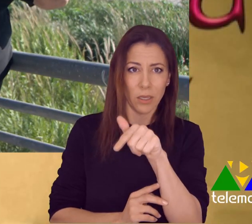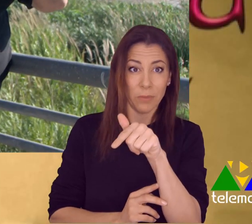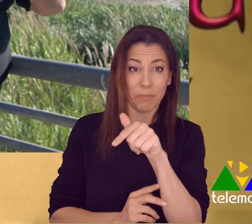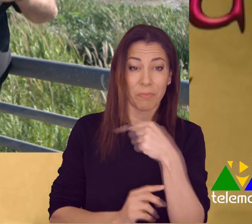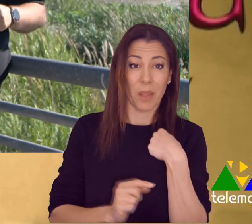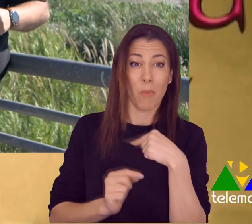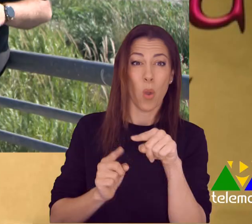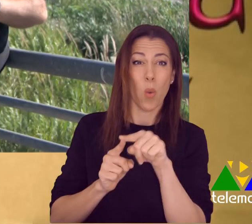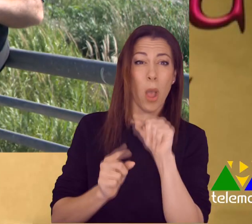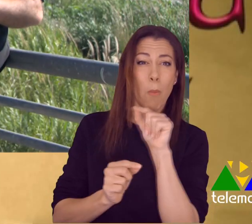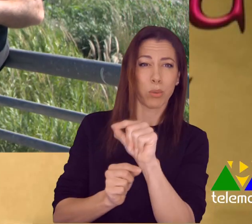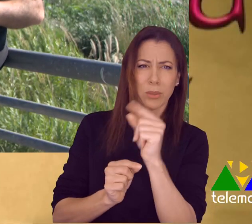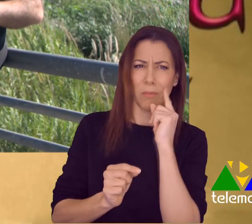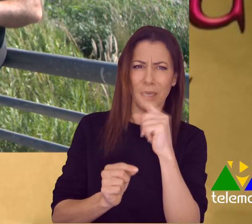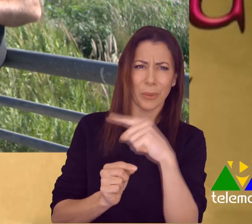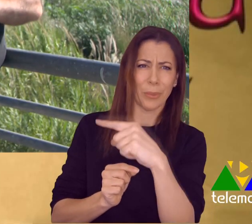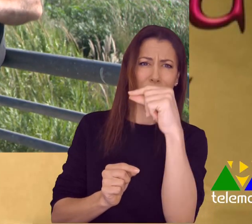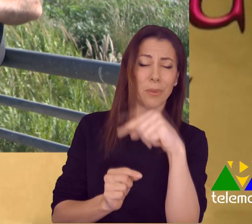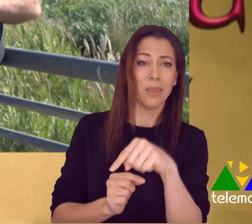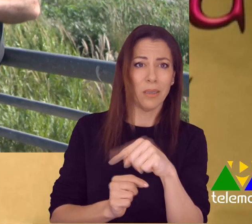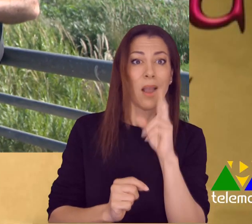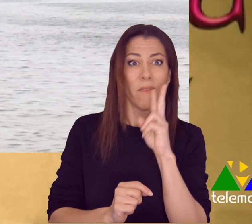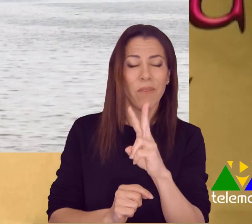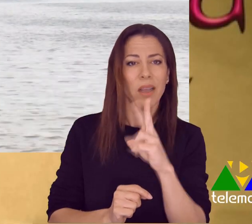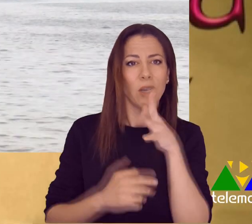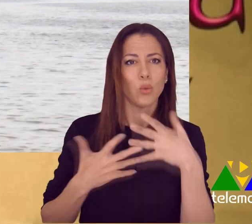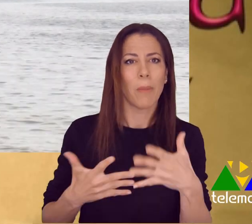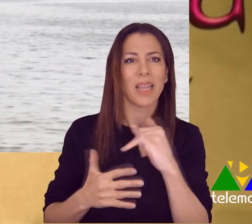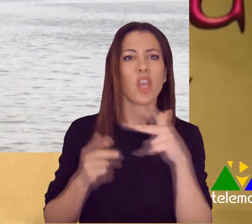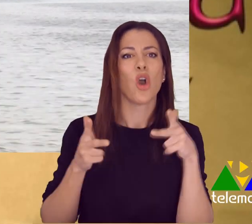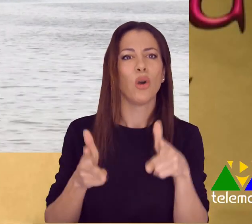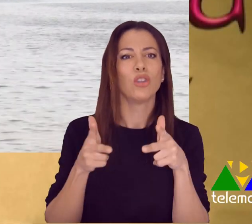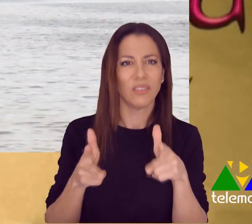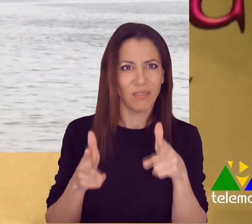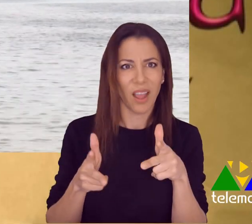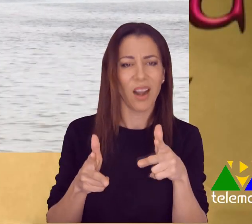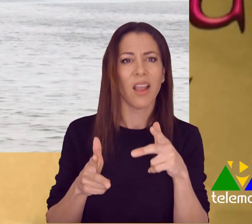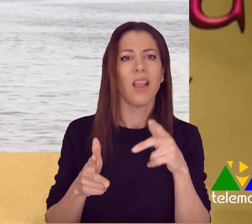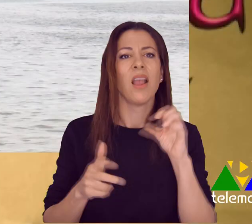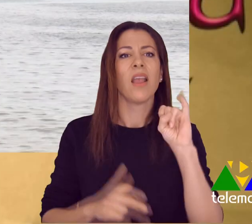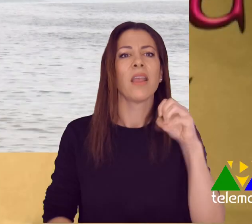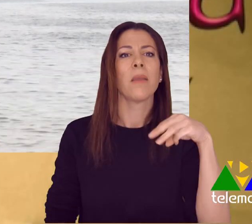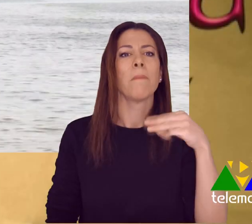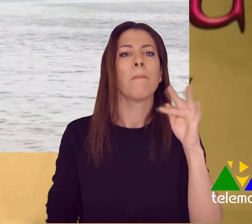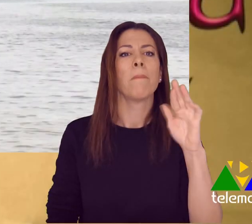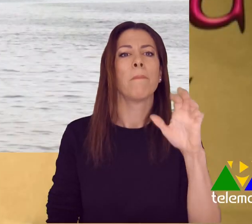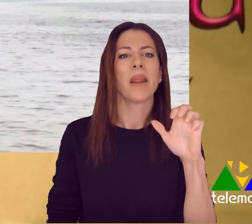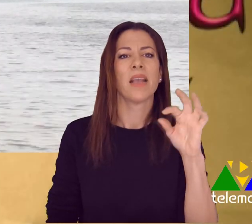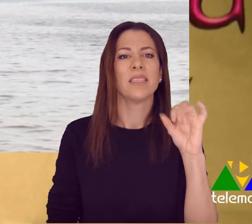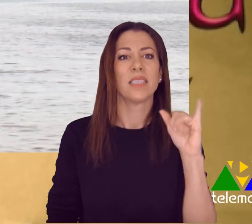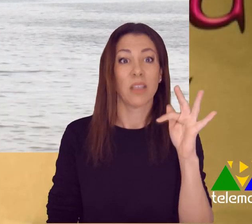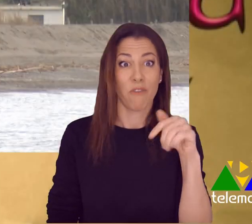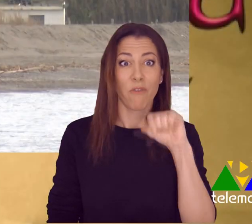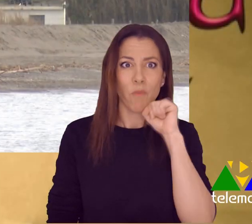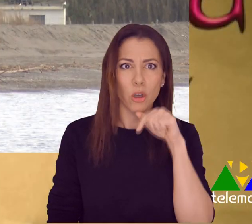puntita que sobresale, donde actualmente se encuentra el Hotel Impressive de Motril, pues ahí más o menos